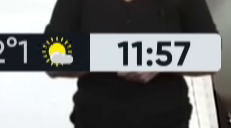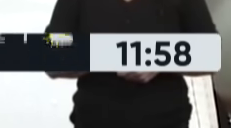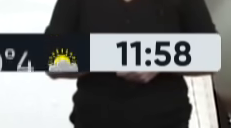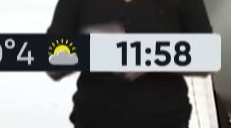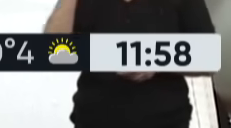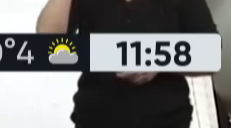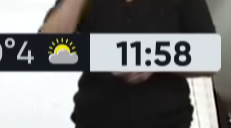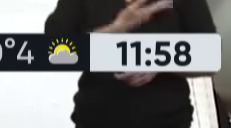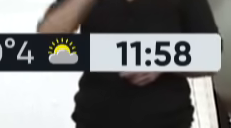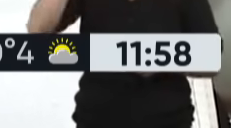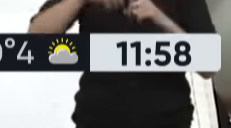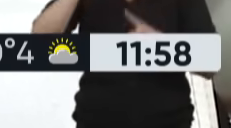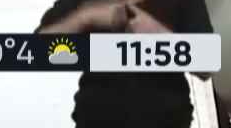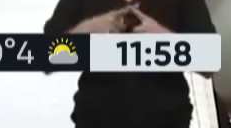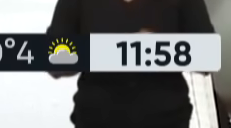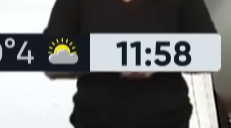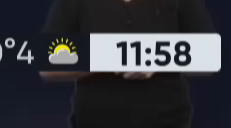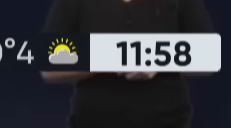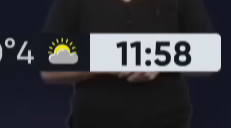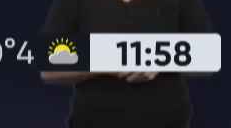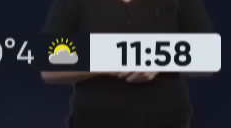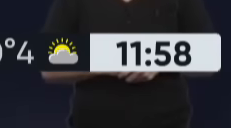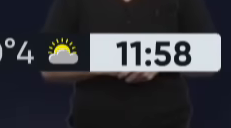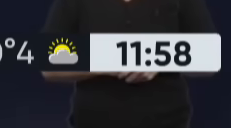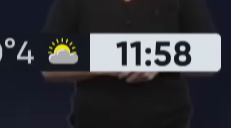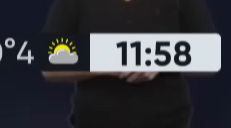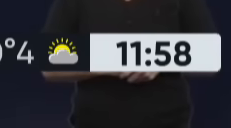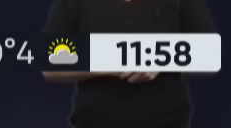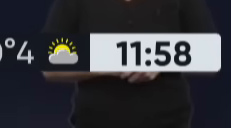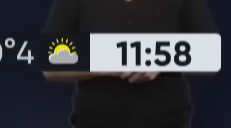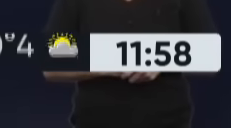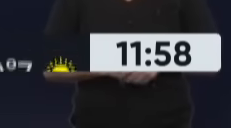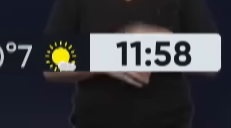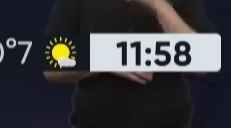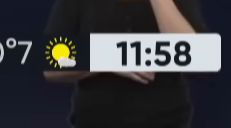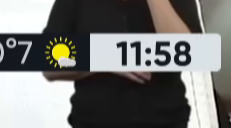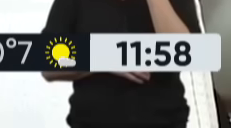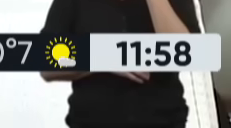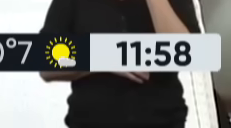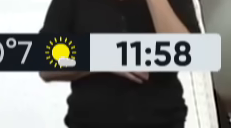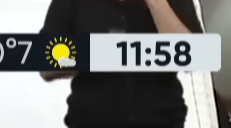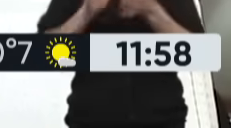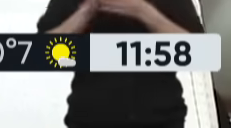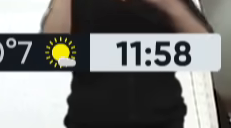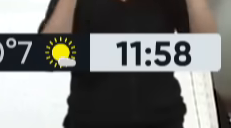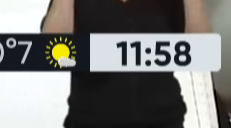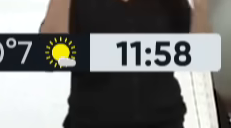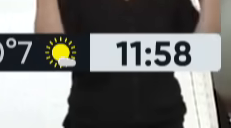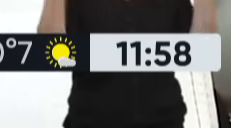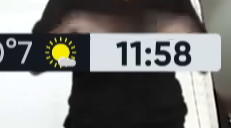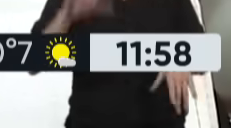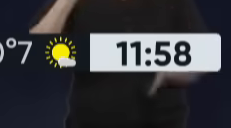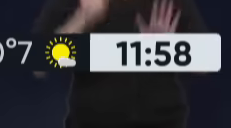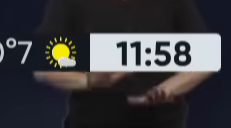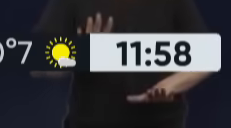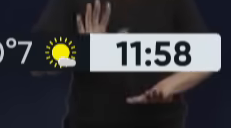Fénix. Multiplataforma, se me traba la lengua. Si no me decías el nombre, no te reconocía con el corte de pelo. Bien, llegó impecable. Llegó el recorte finalmente. También,